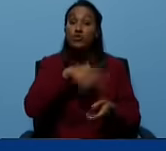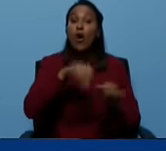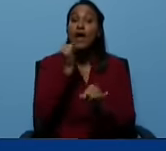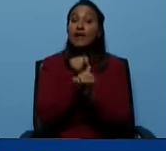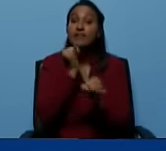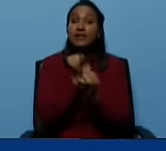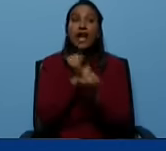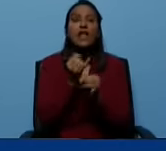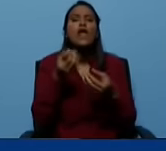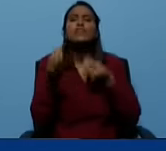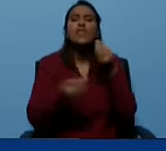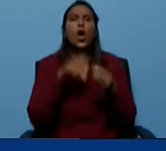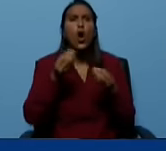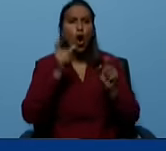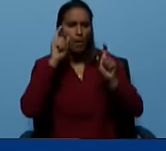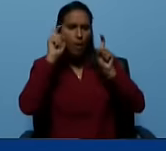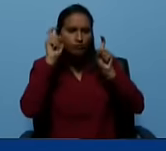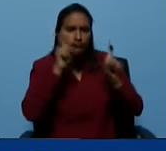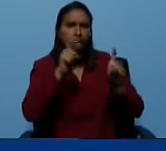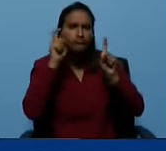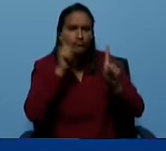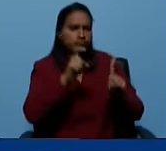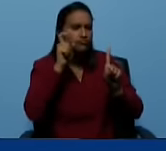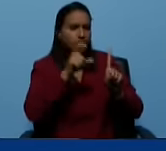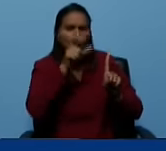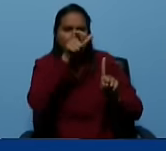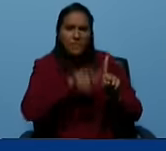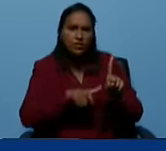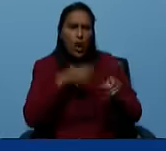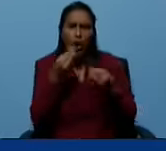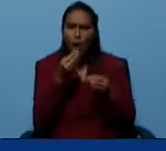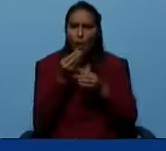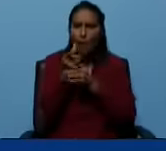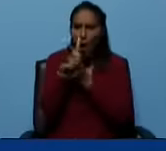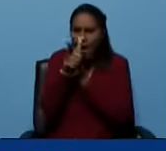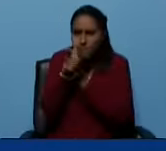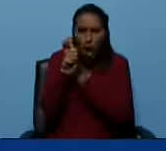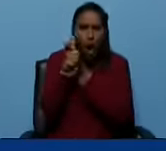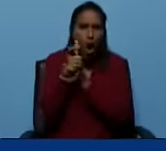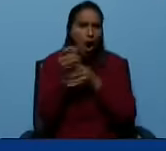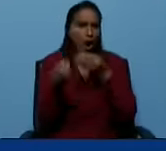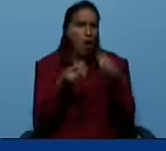entrenan en ataque, en disparo a venezolanos que